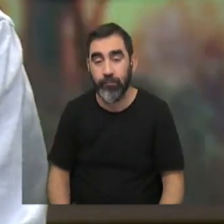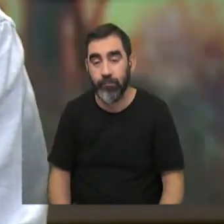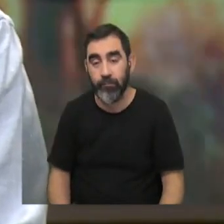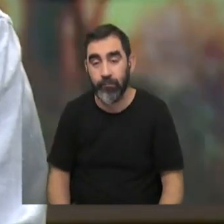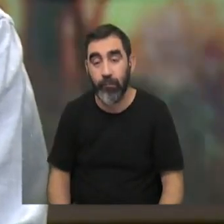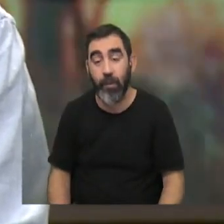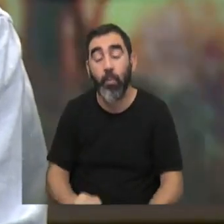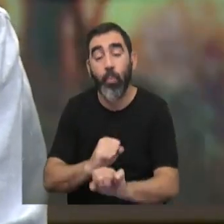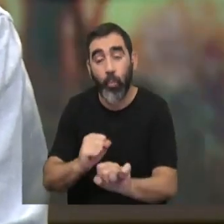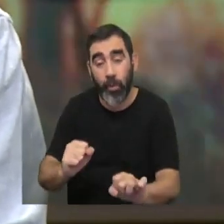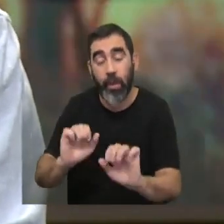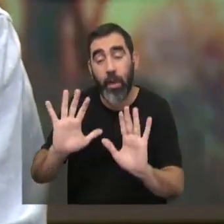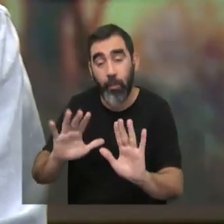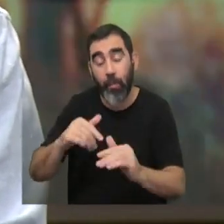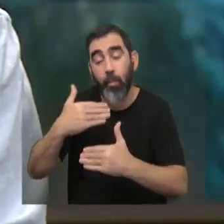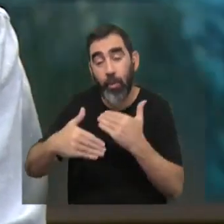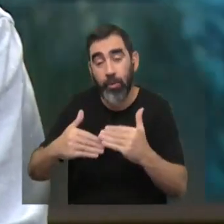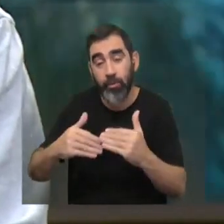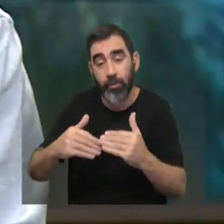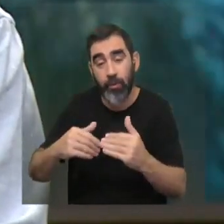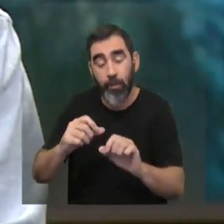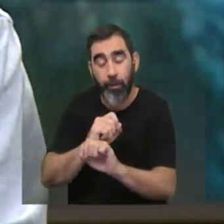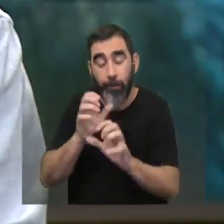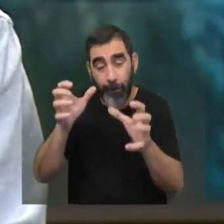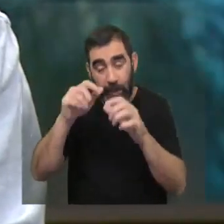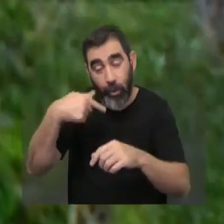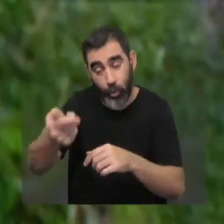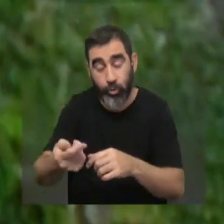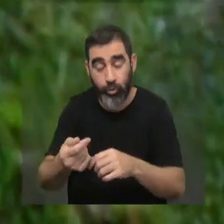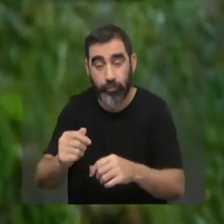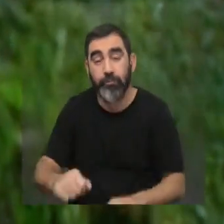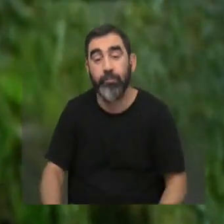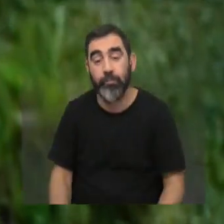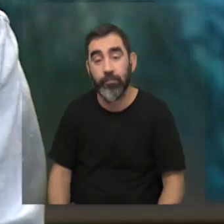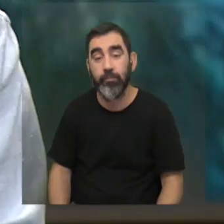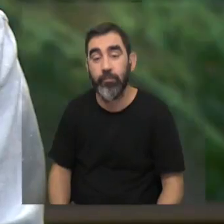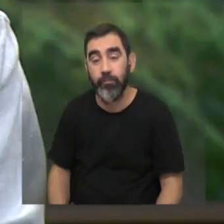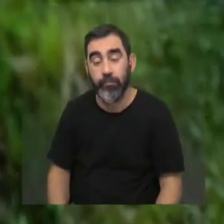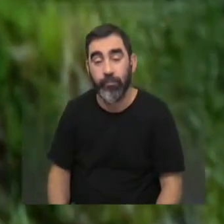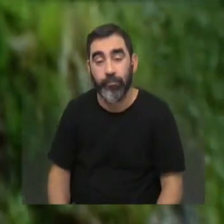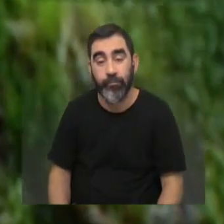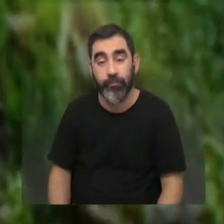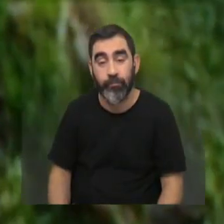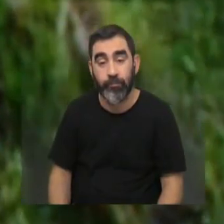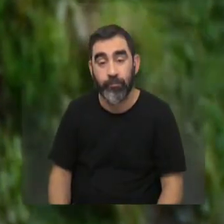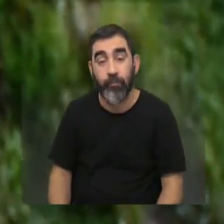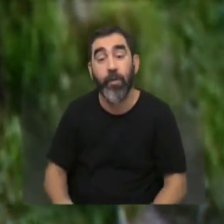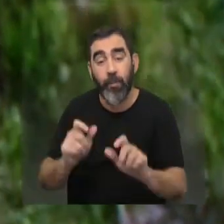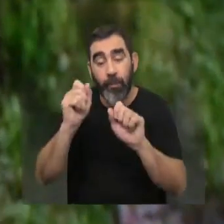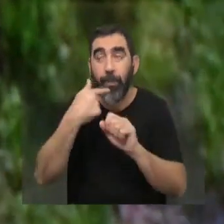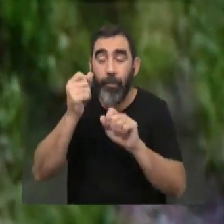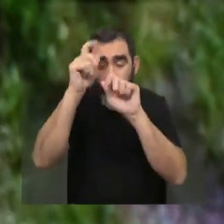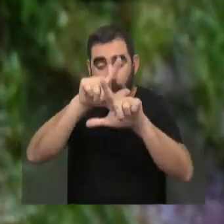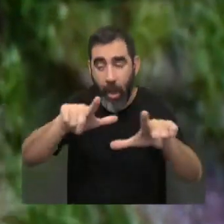que puede quedar propensa a procesos erosivos que pueden ser peligrosos. Claro, la falta de cubierta vegetal es cierto. Exactamente. Sí, además, si es un campo